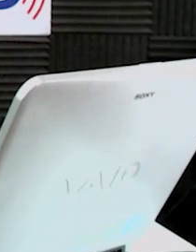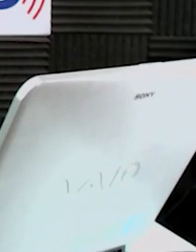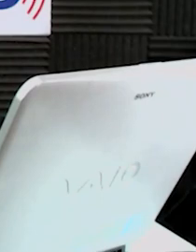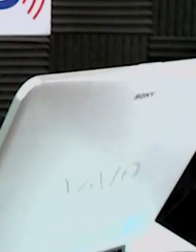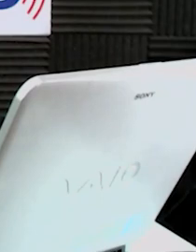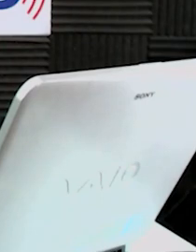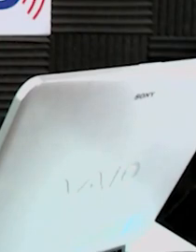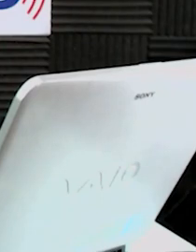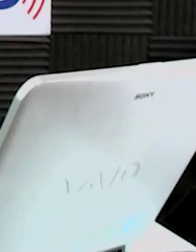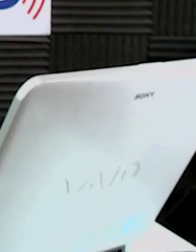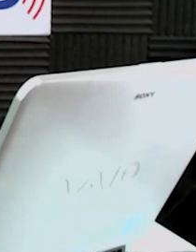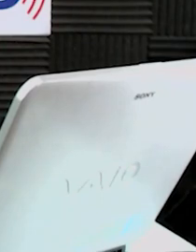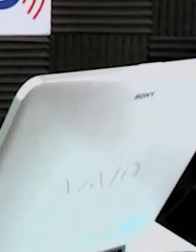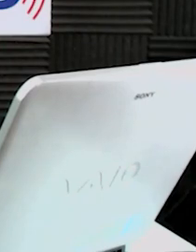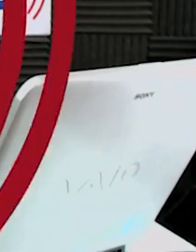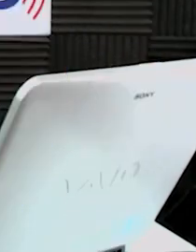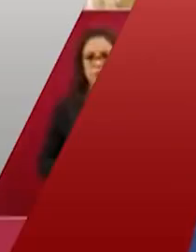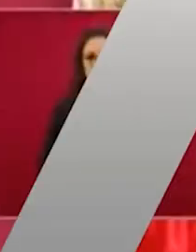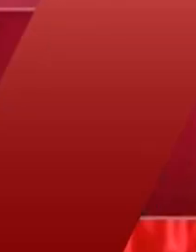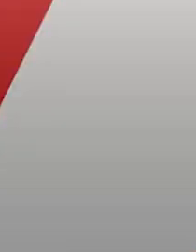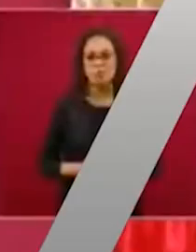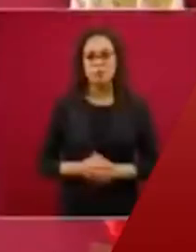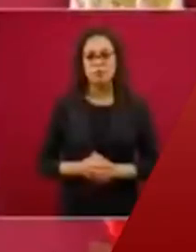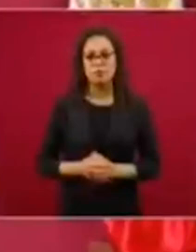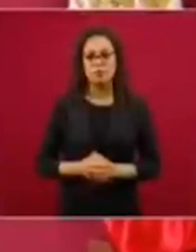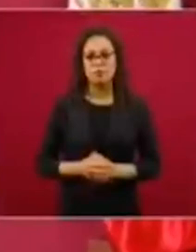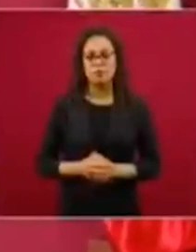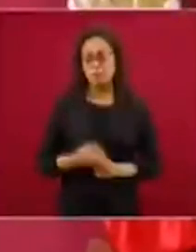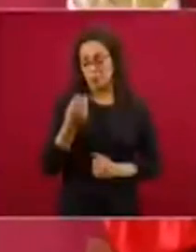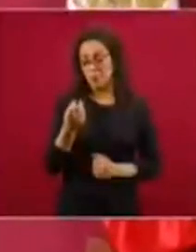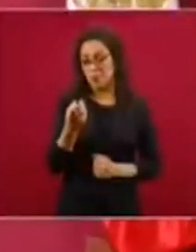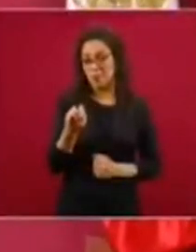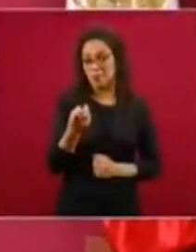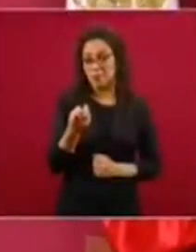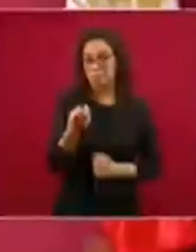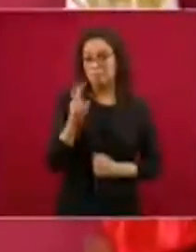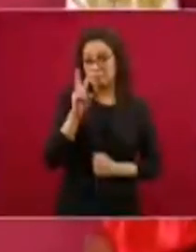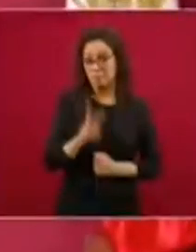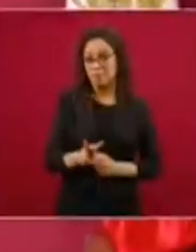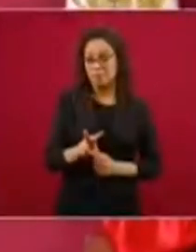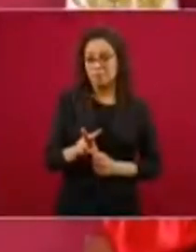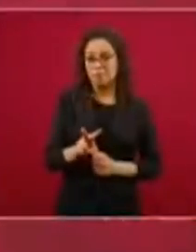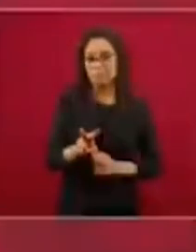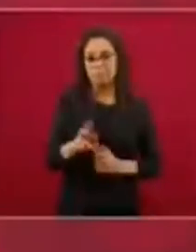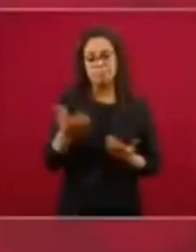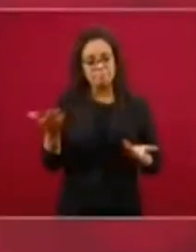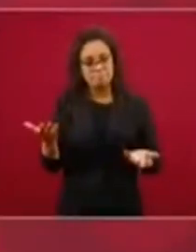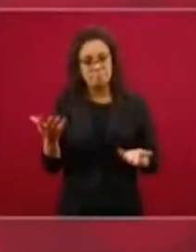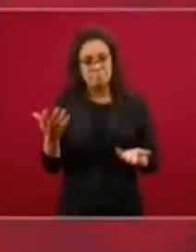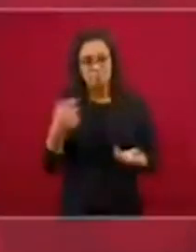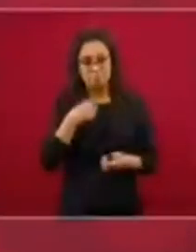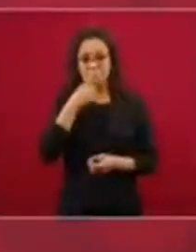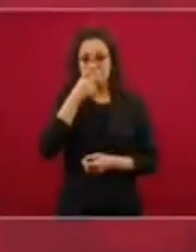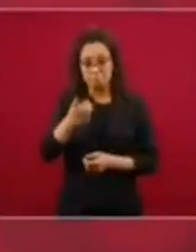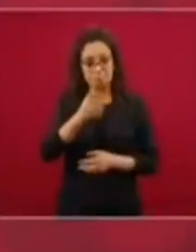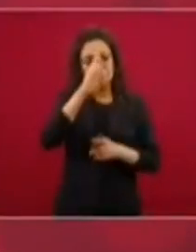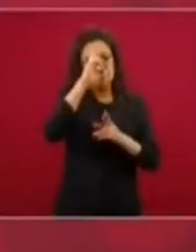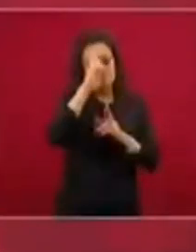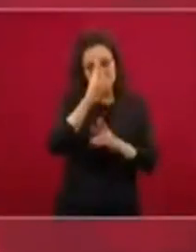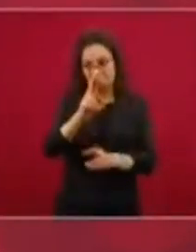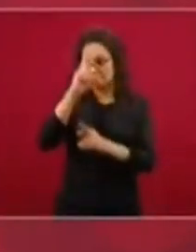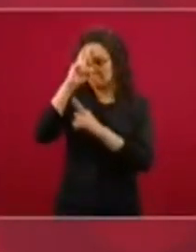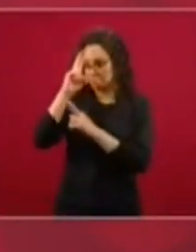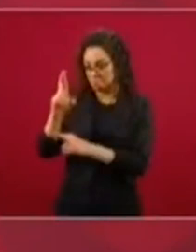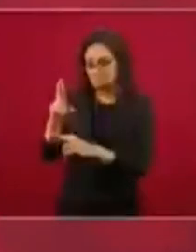pues no le gustó al presidente. Entonces, yo respetuosamente no avalo